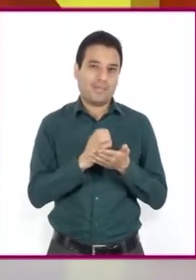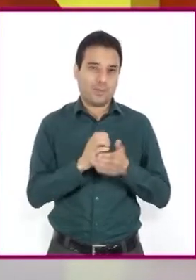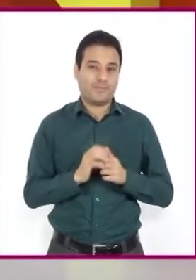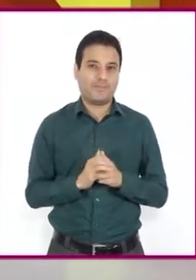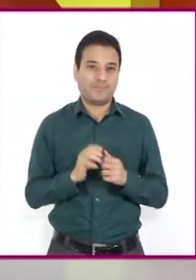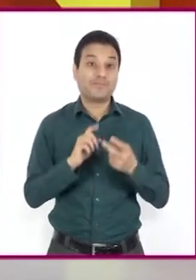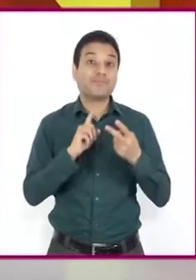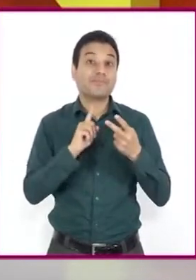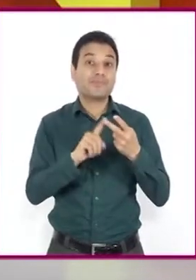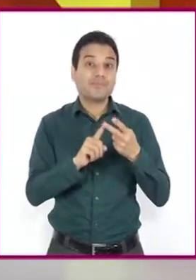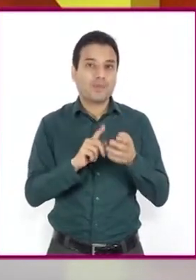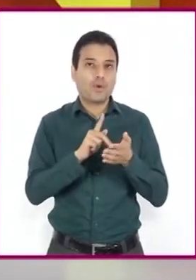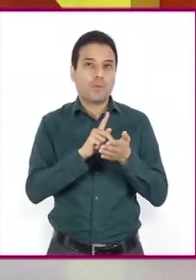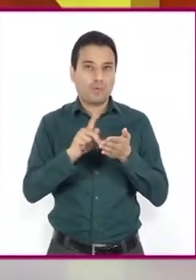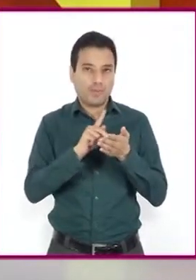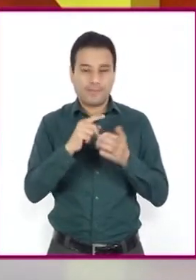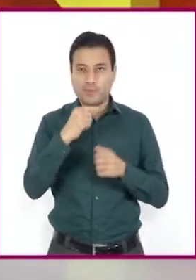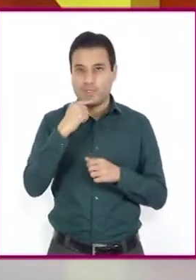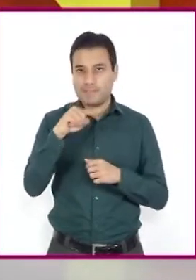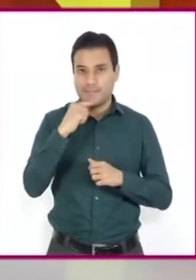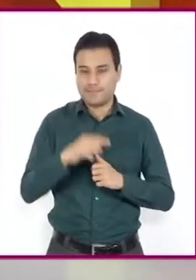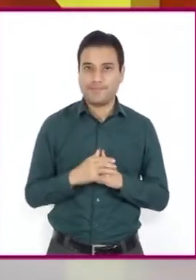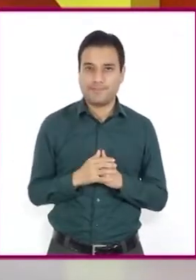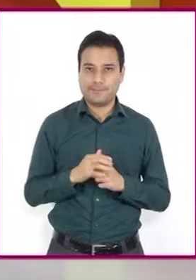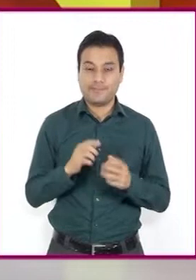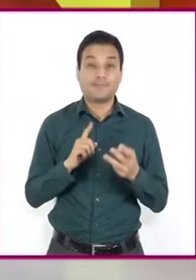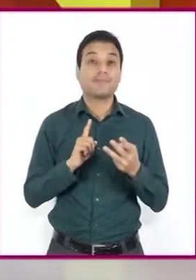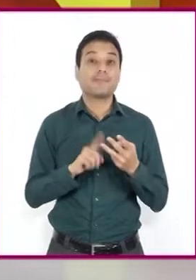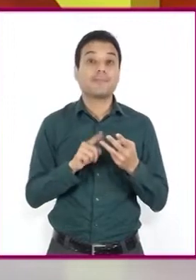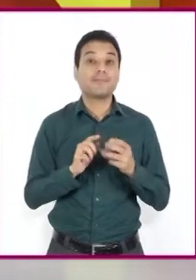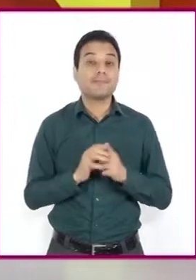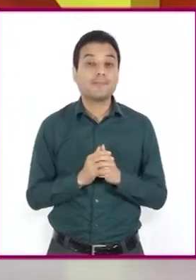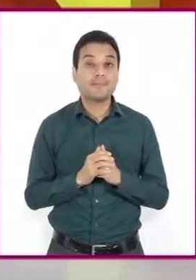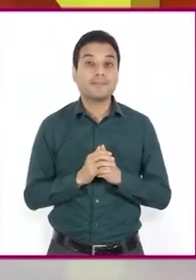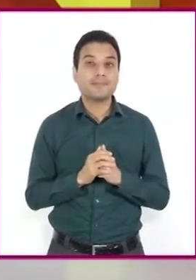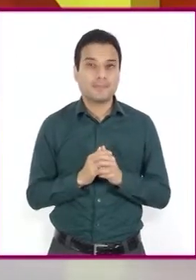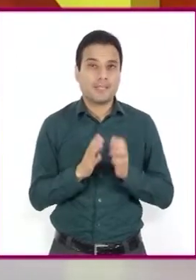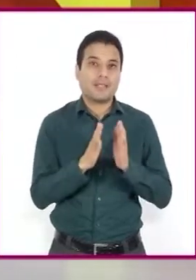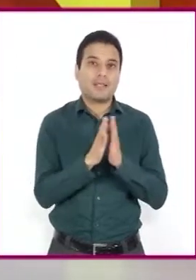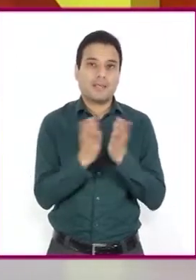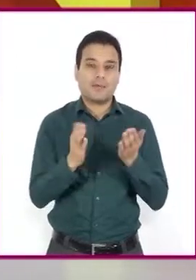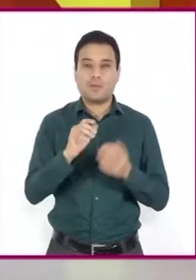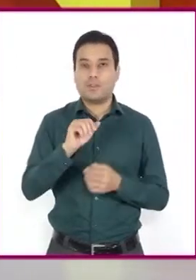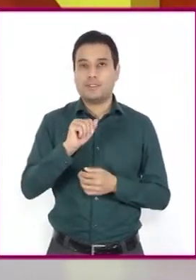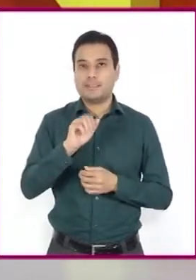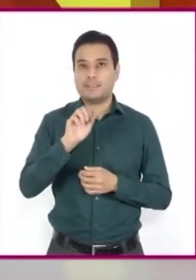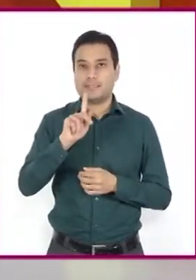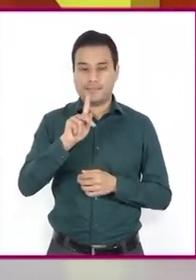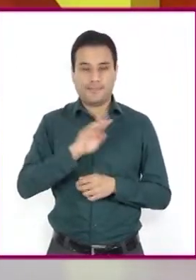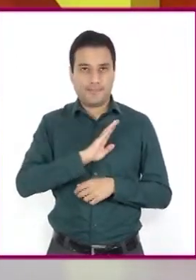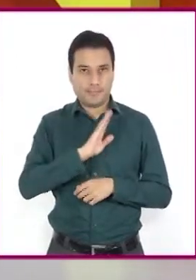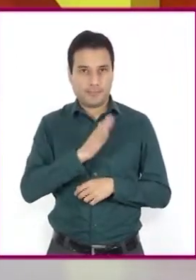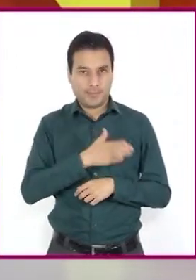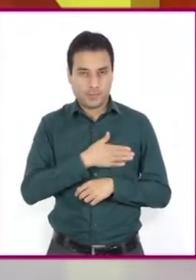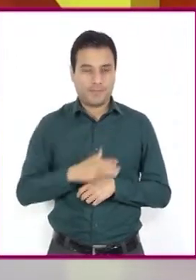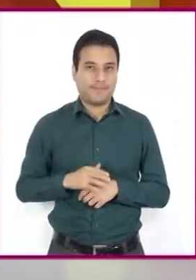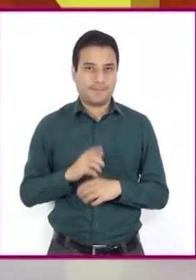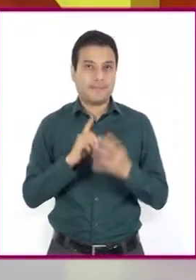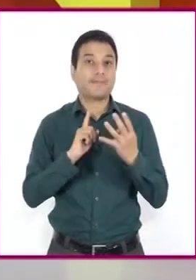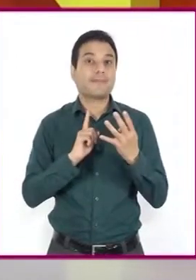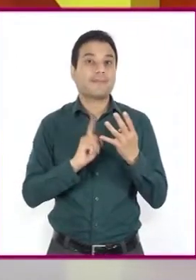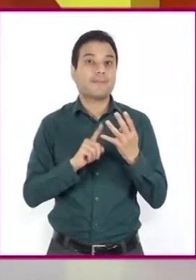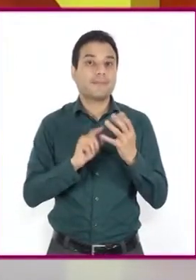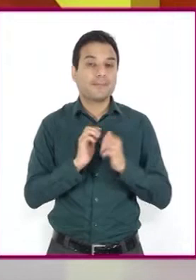Número 2, bolígrafo o lápices. Número 3, su libro de texto de lengua materna. Y número